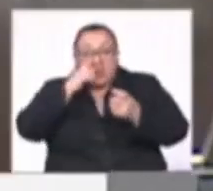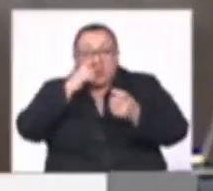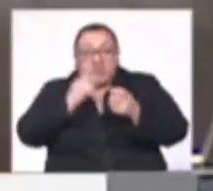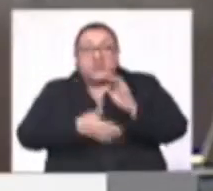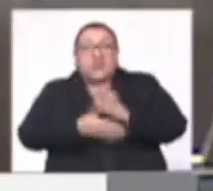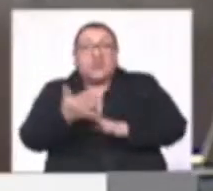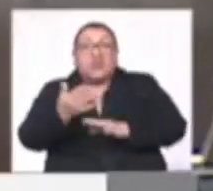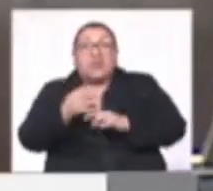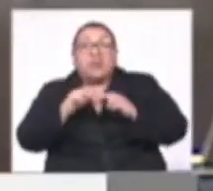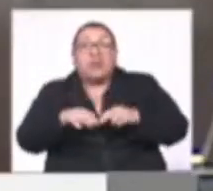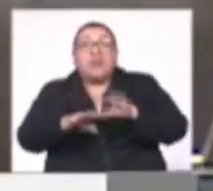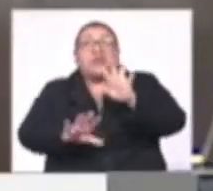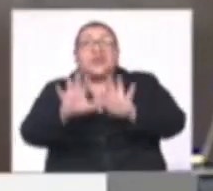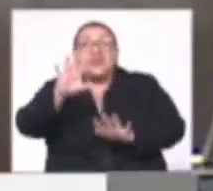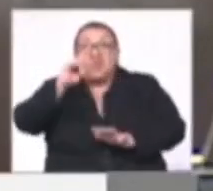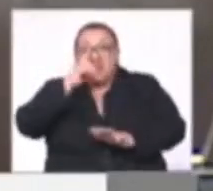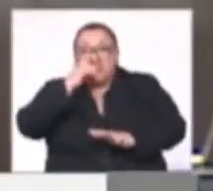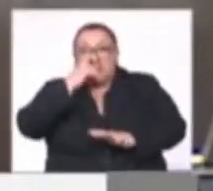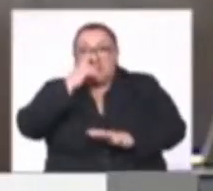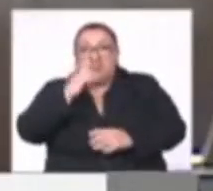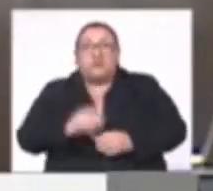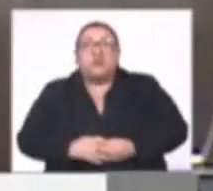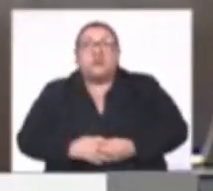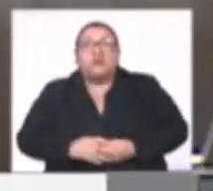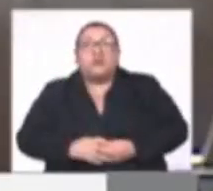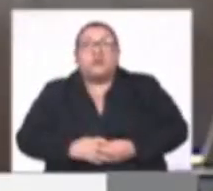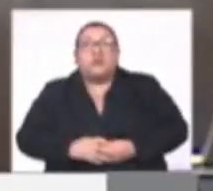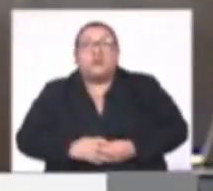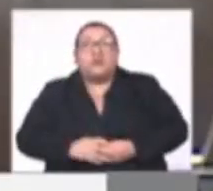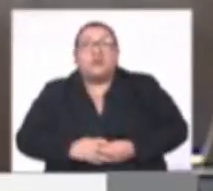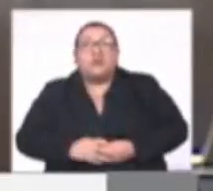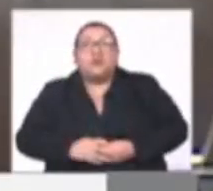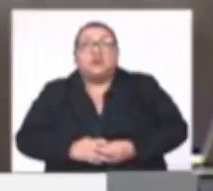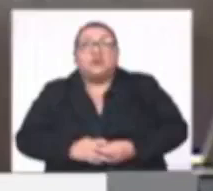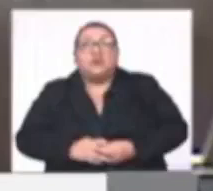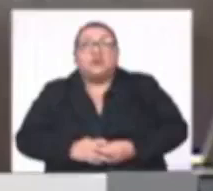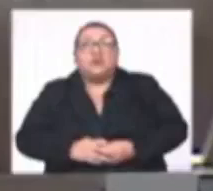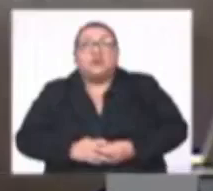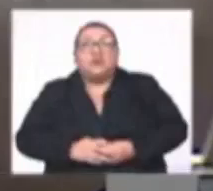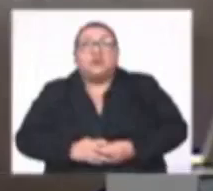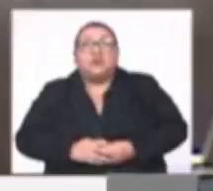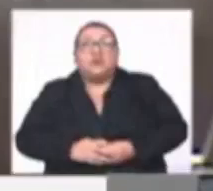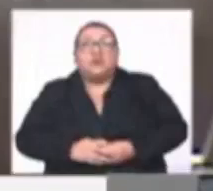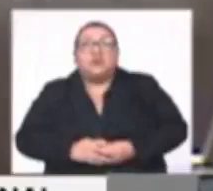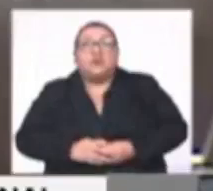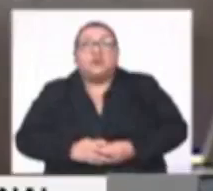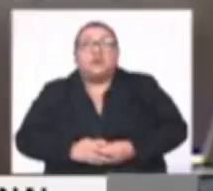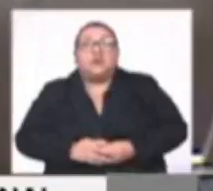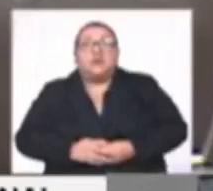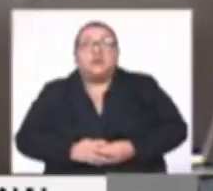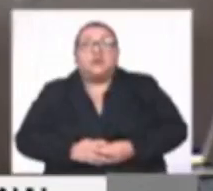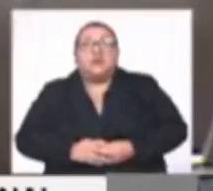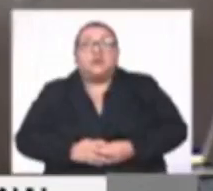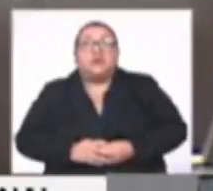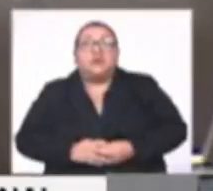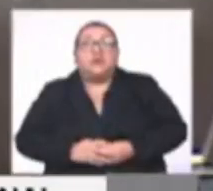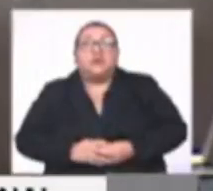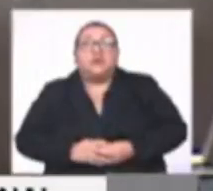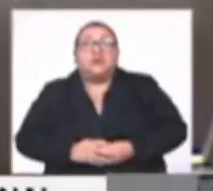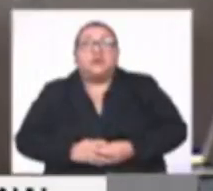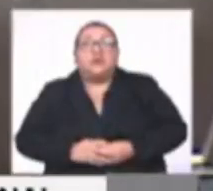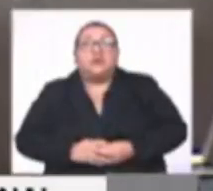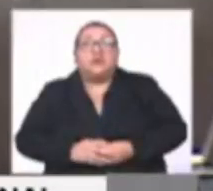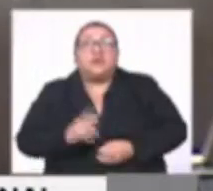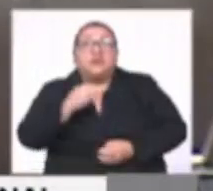del mar peruano el 15 de junio de 2024, donde participarán 3 oficiales y 8 tripulantes ecuatorianos. El